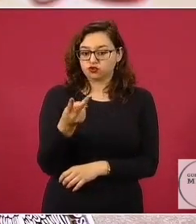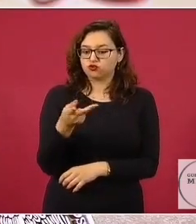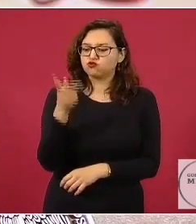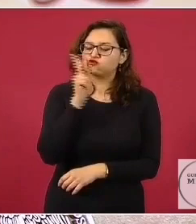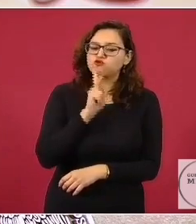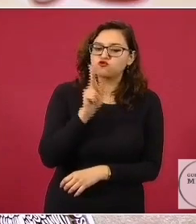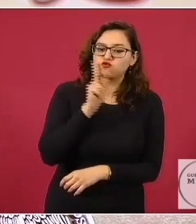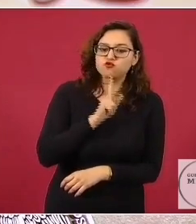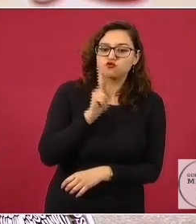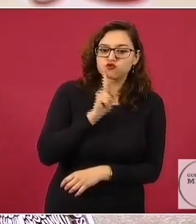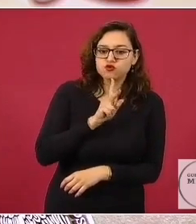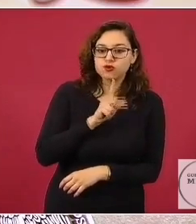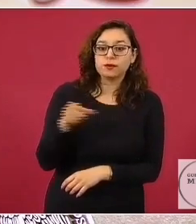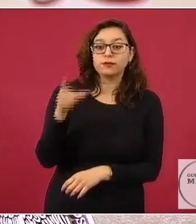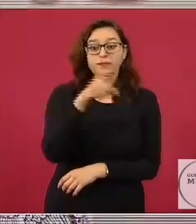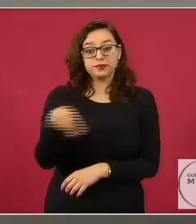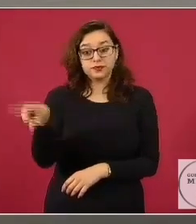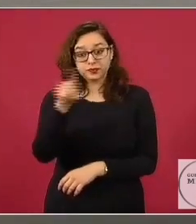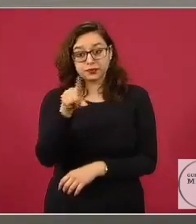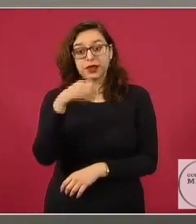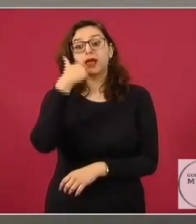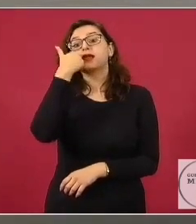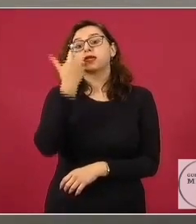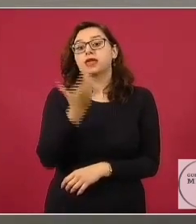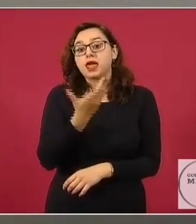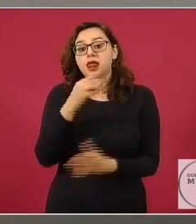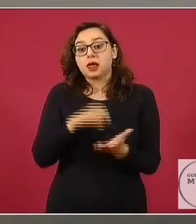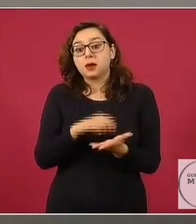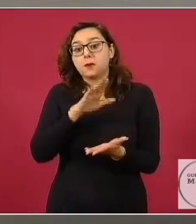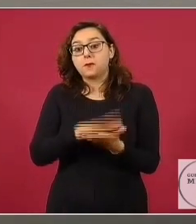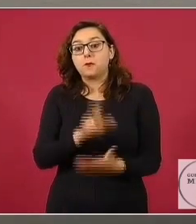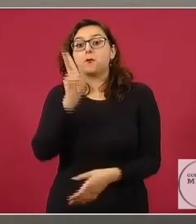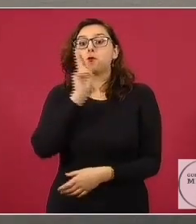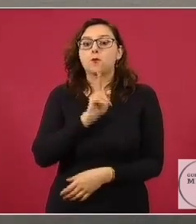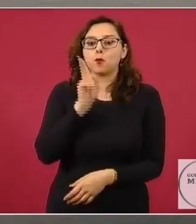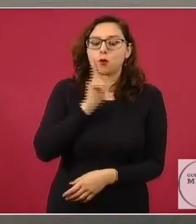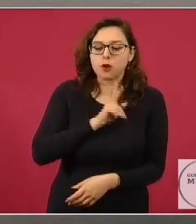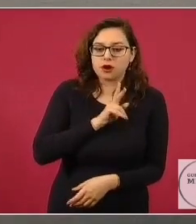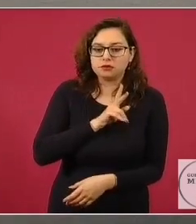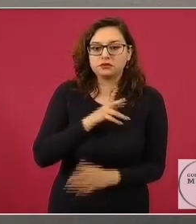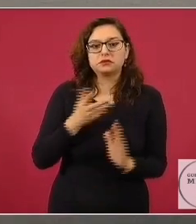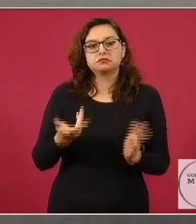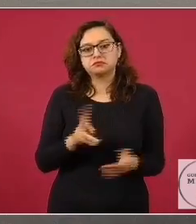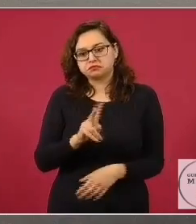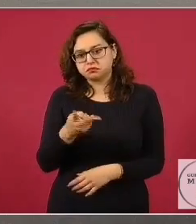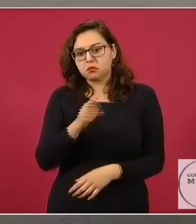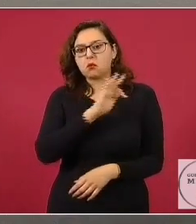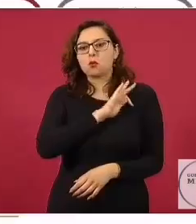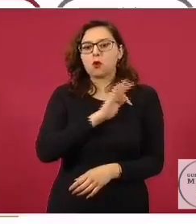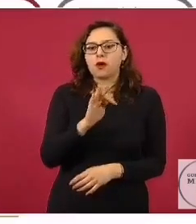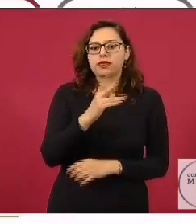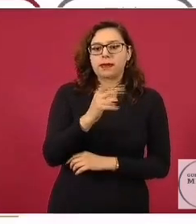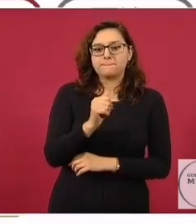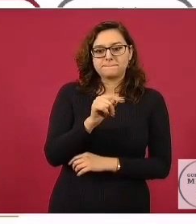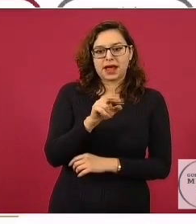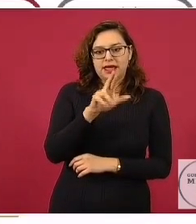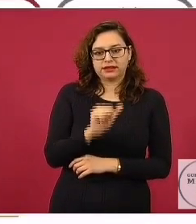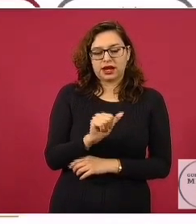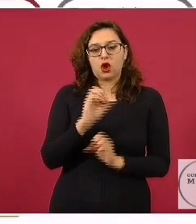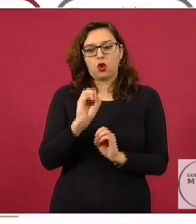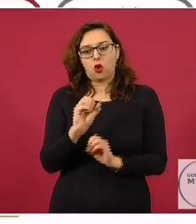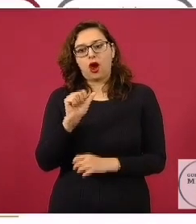las personas que se registren podrán recibir el refuerzo con la vacuna Patria o la vacuna AstraZeneca, es decir, de todos modos